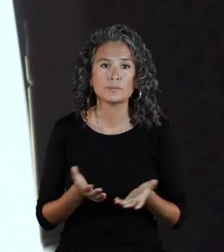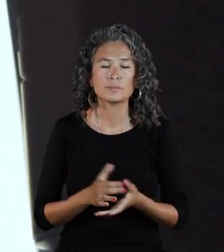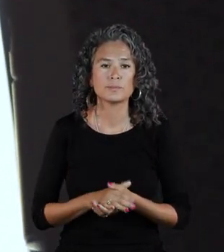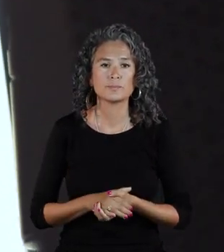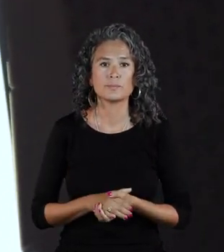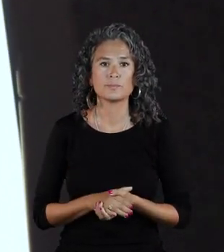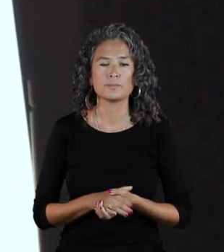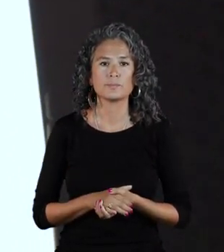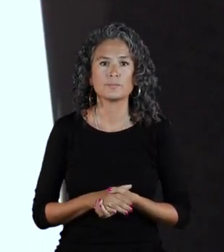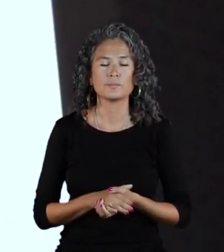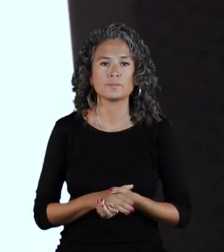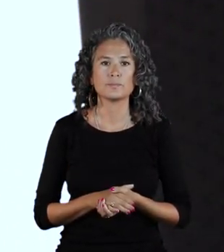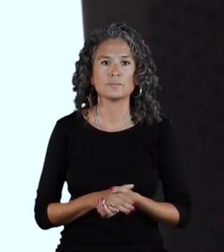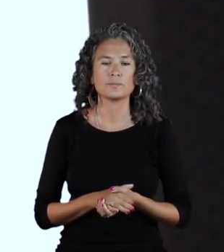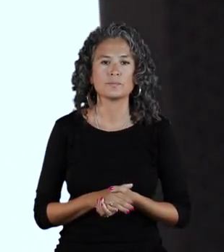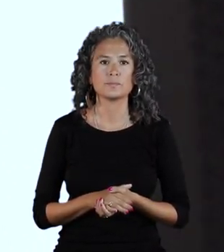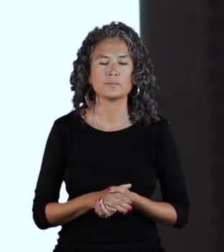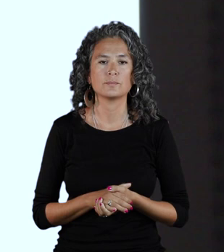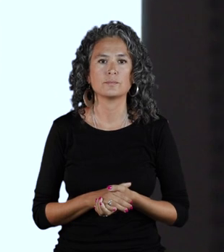Y bueno,